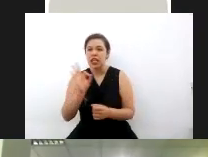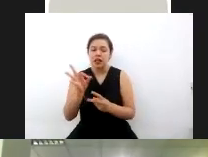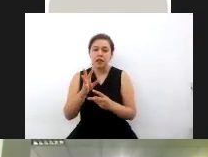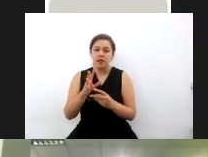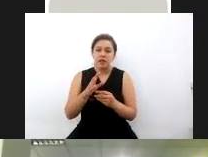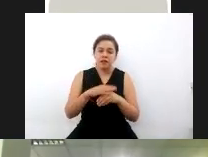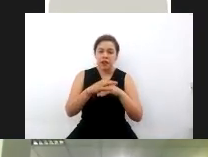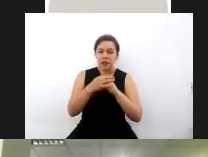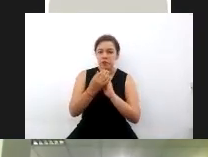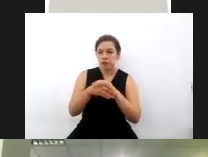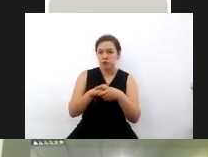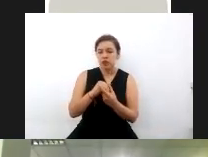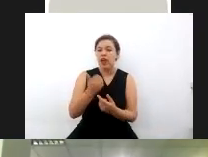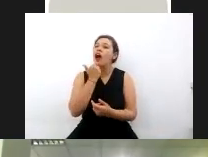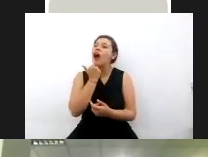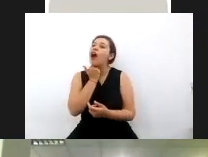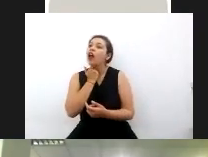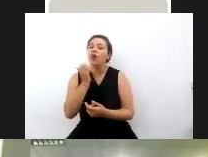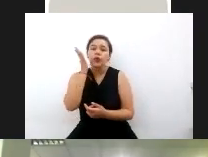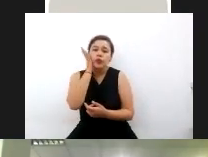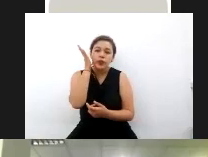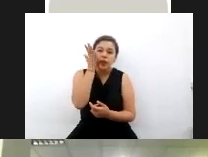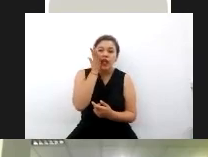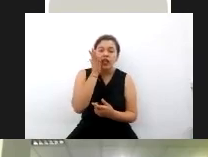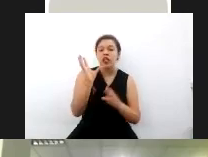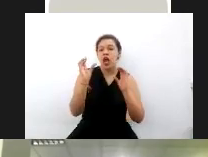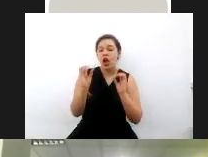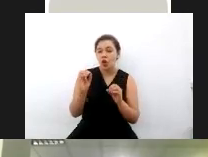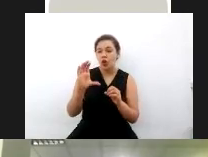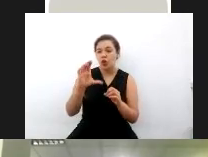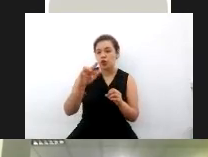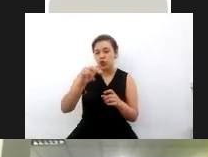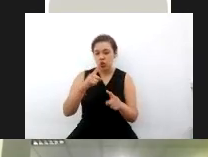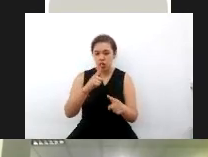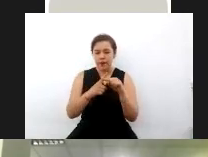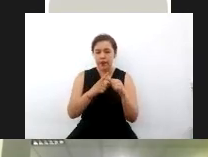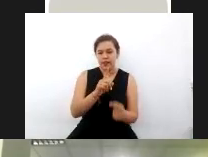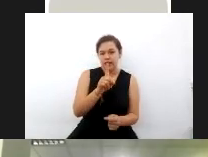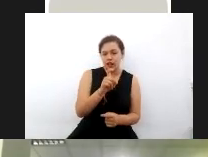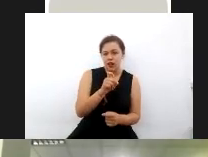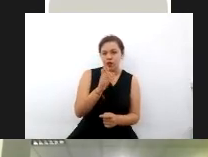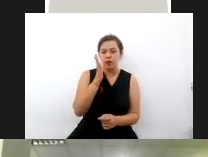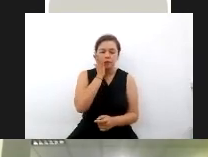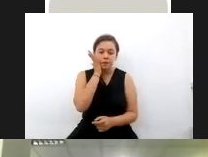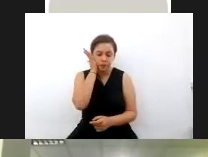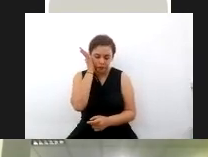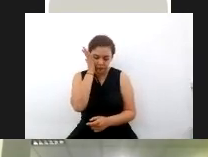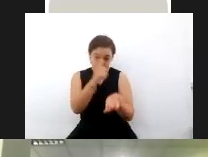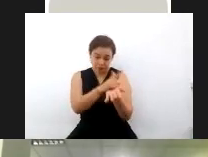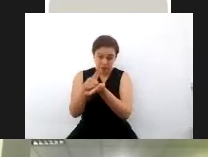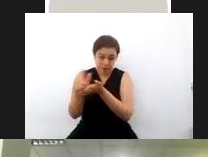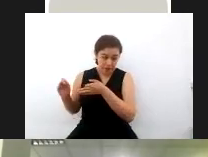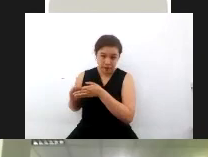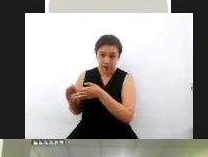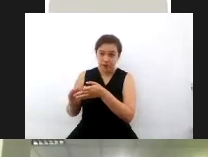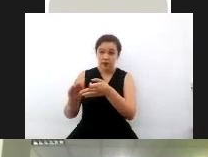base de alcohol o de desinfectante a base de cloro. Hay que realizar limpieza continua si se trata de